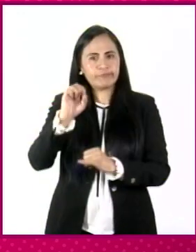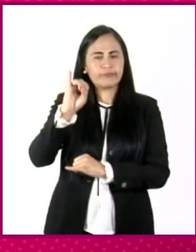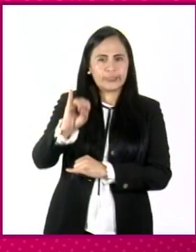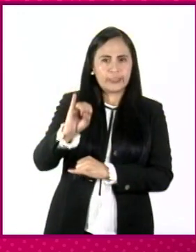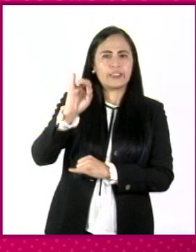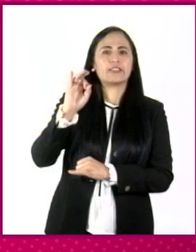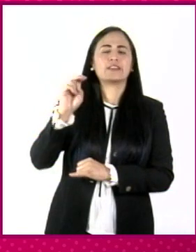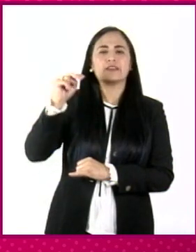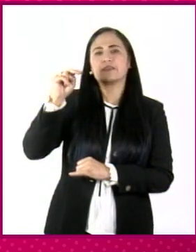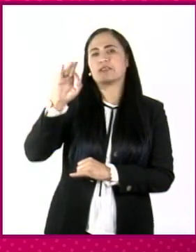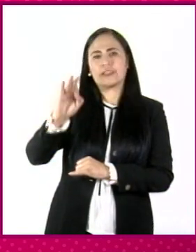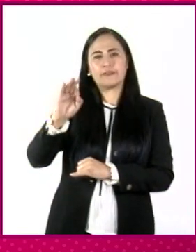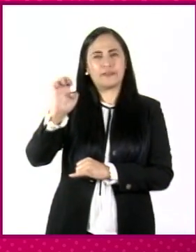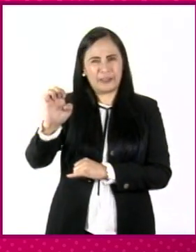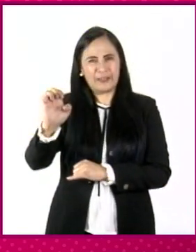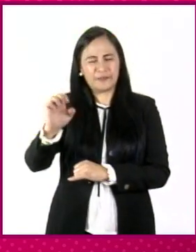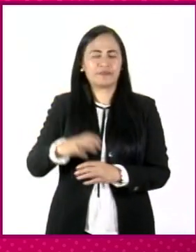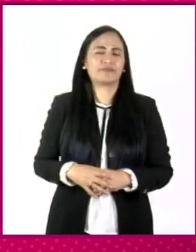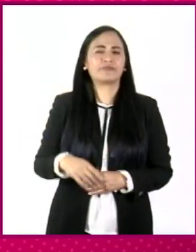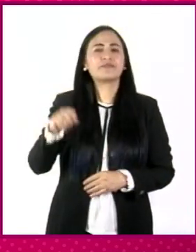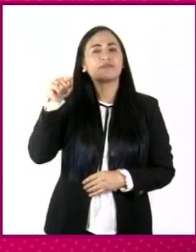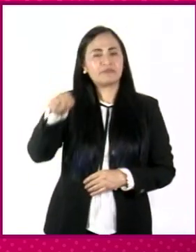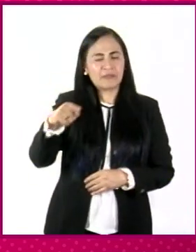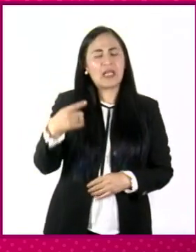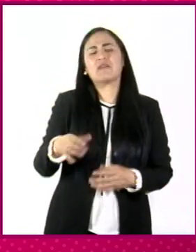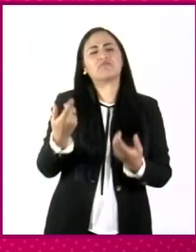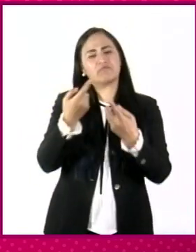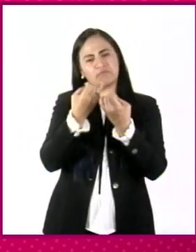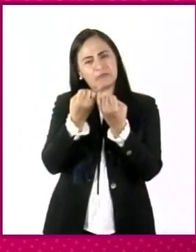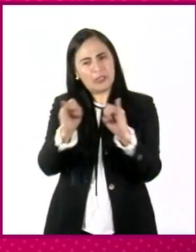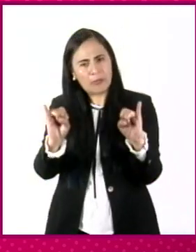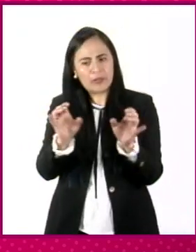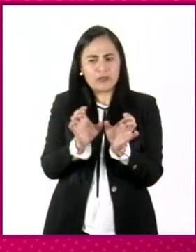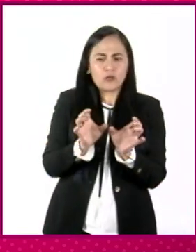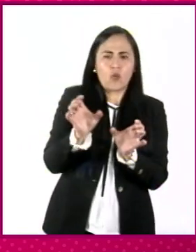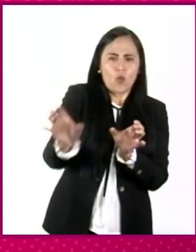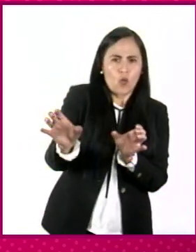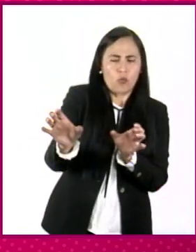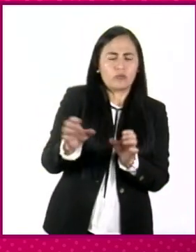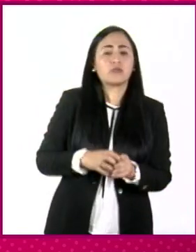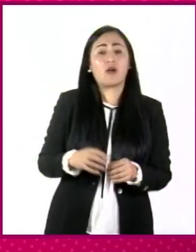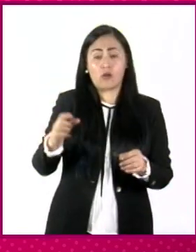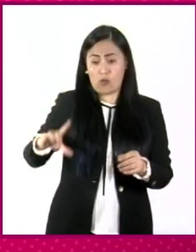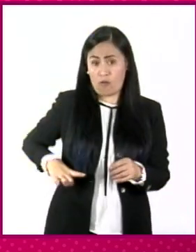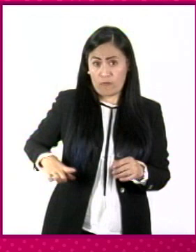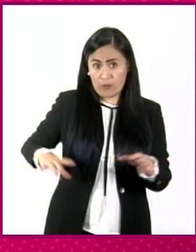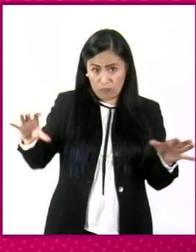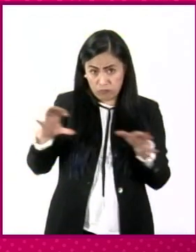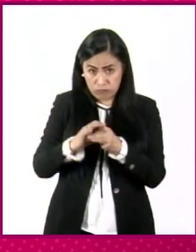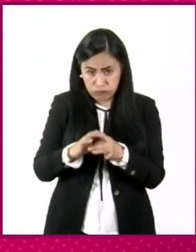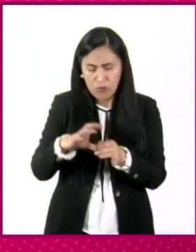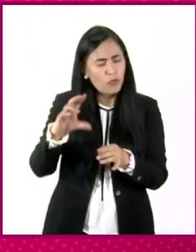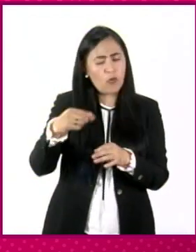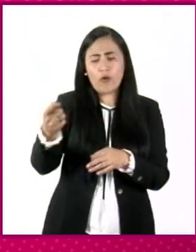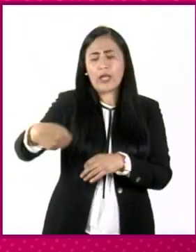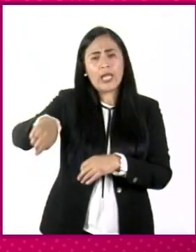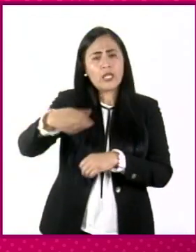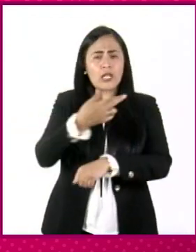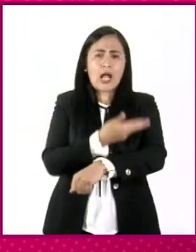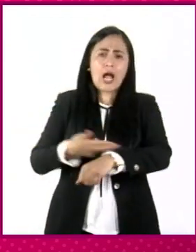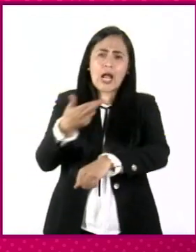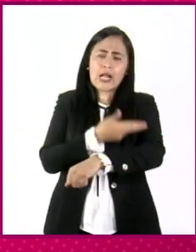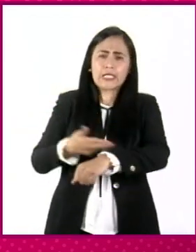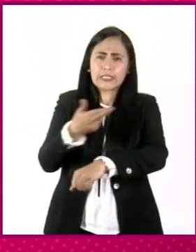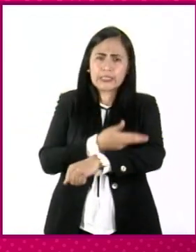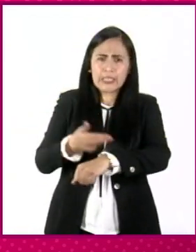Federal Electoral, que se le da atribuciones de autonomía, de independencia, y que de alguna forma se pueden organizar elecciones de